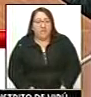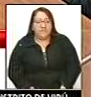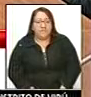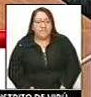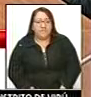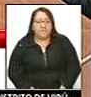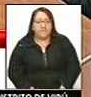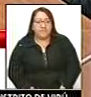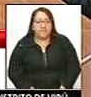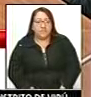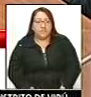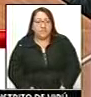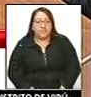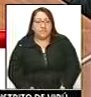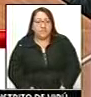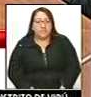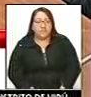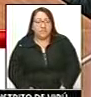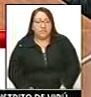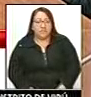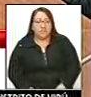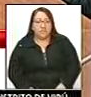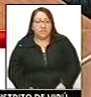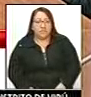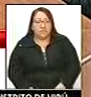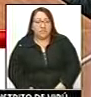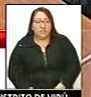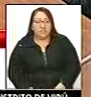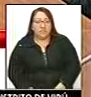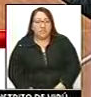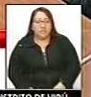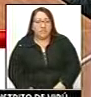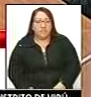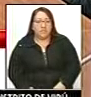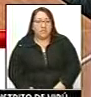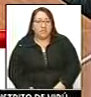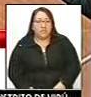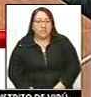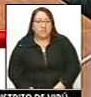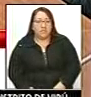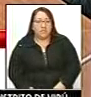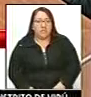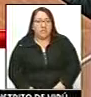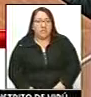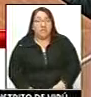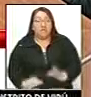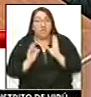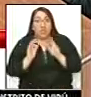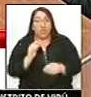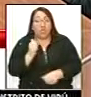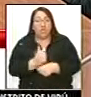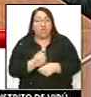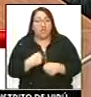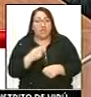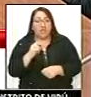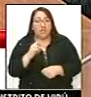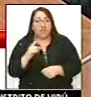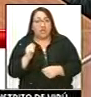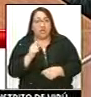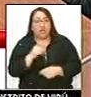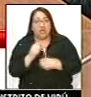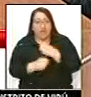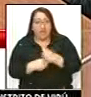sectoriales. Siguiente, por favor. En atención a estas obligaciones que tiene el INDECOPI es que de manera